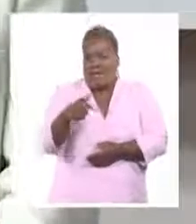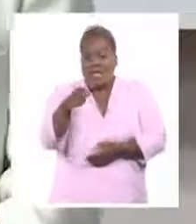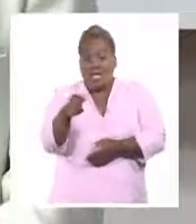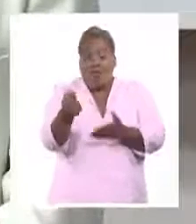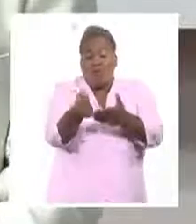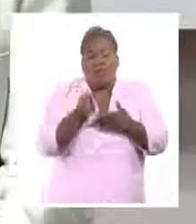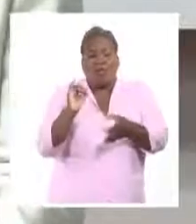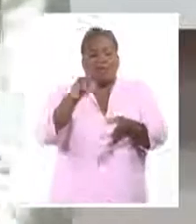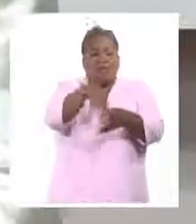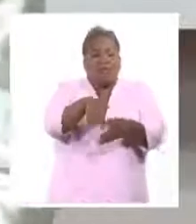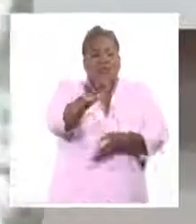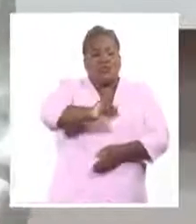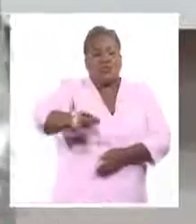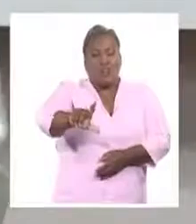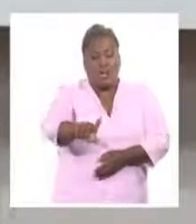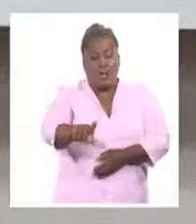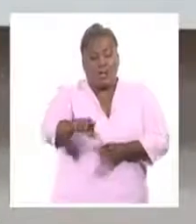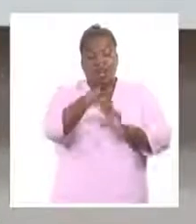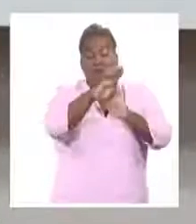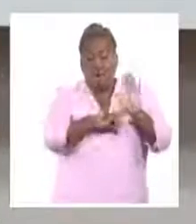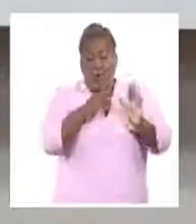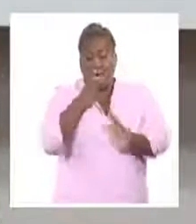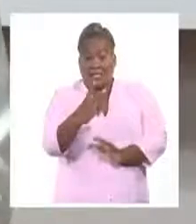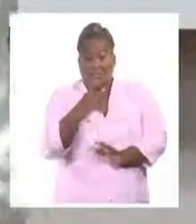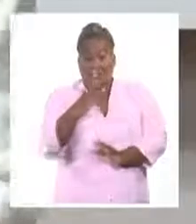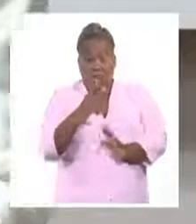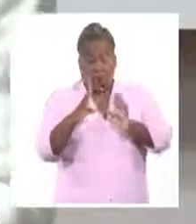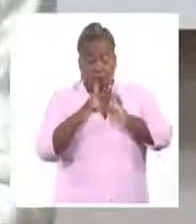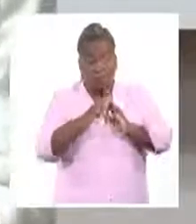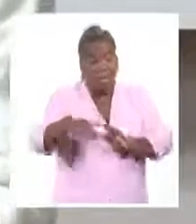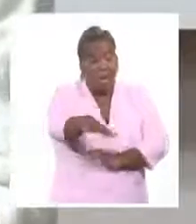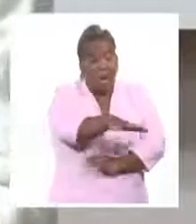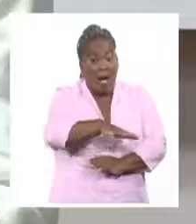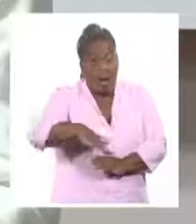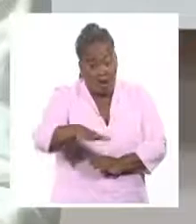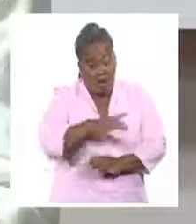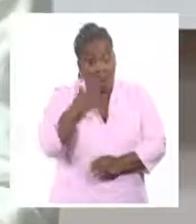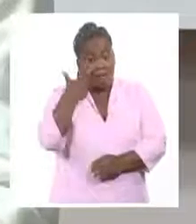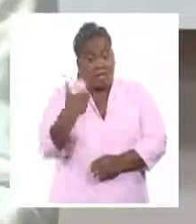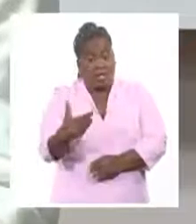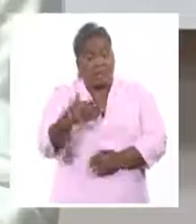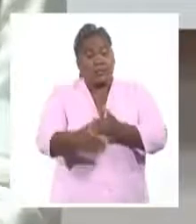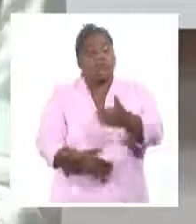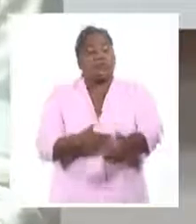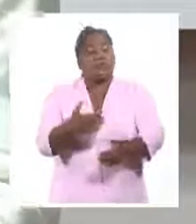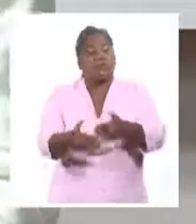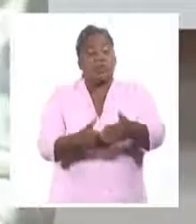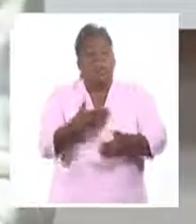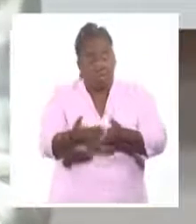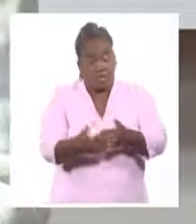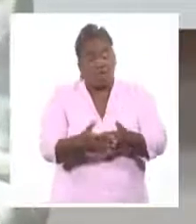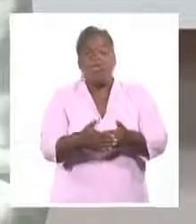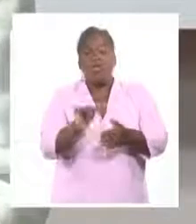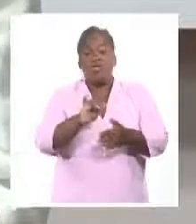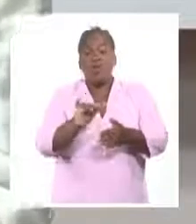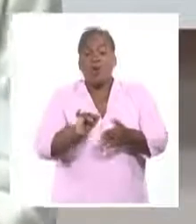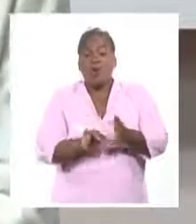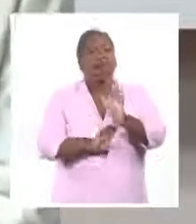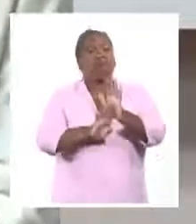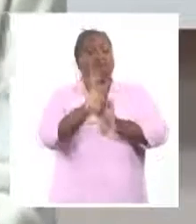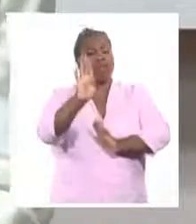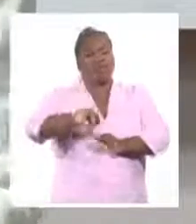social. El programa de atención integral a nuestros barrios es a la vez un proceso de crecimiento cultural en las